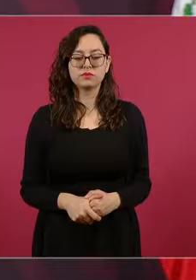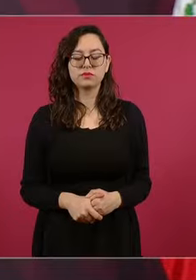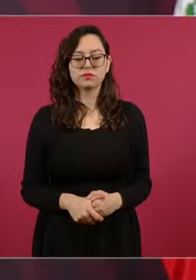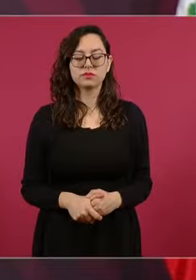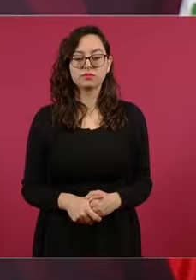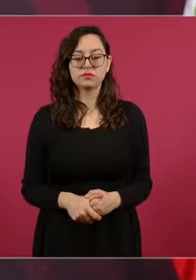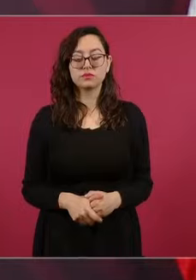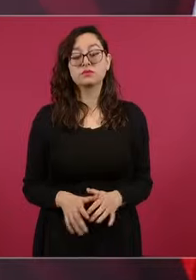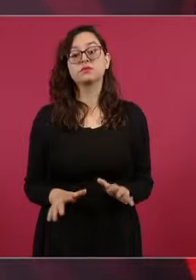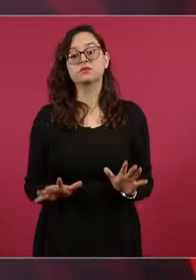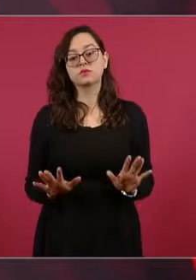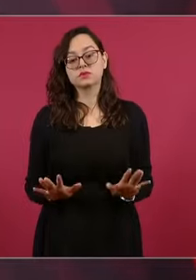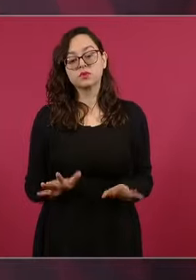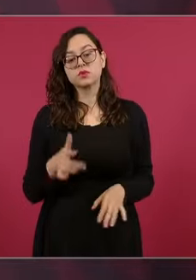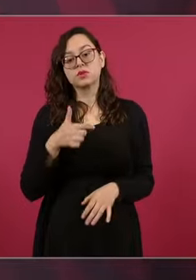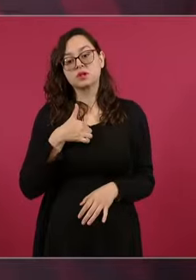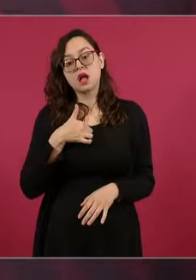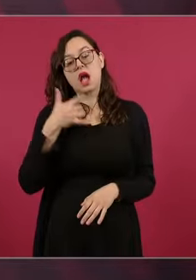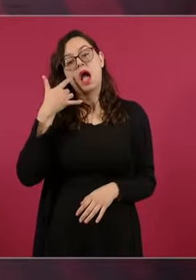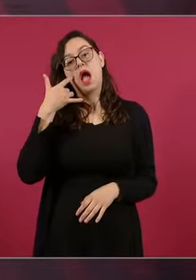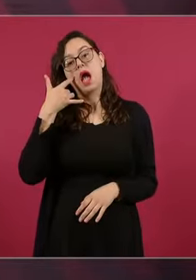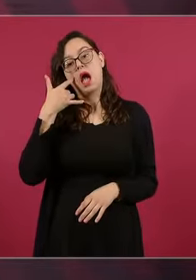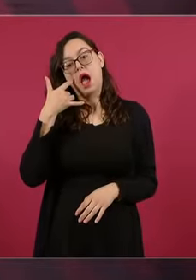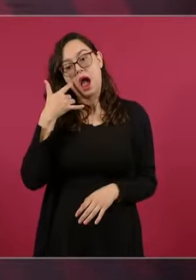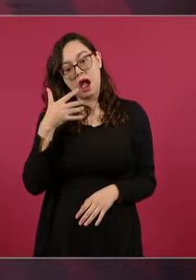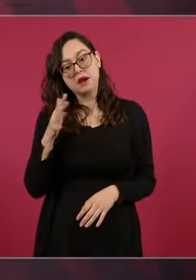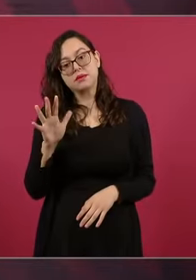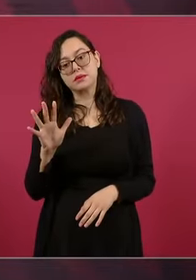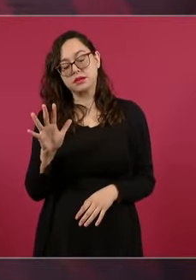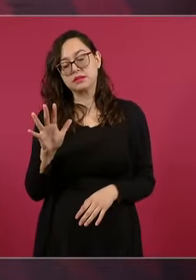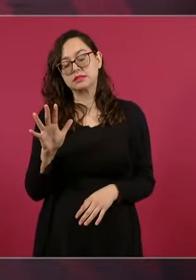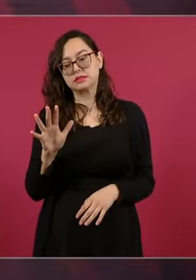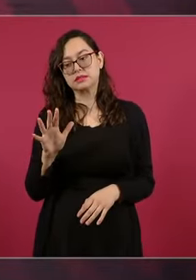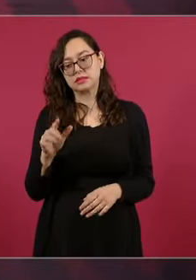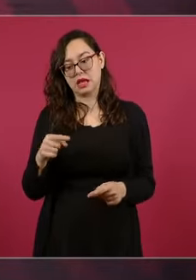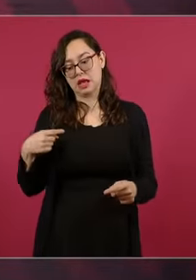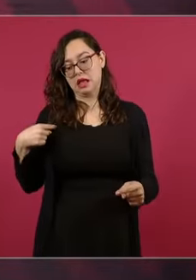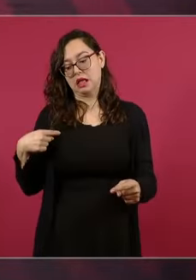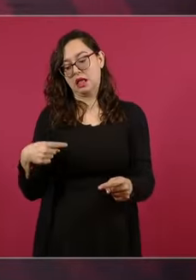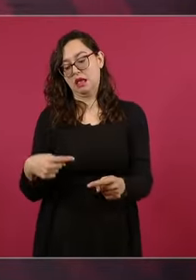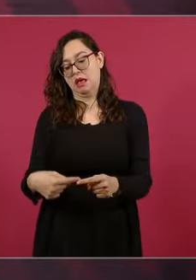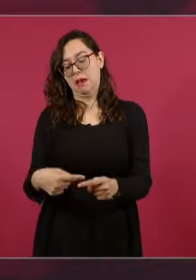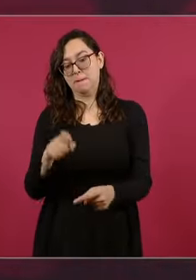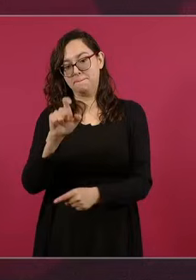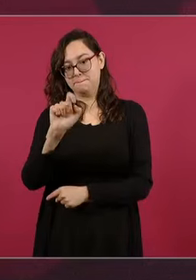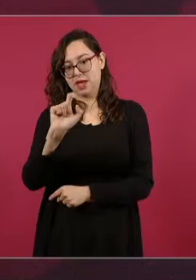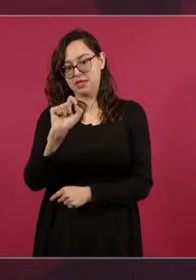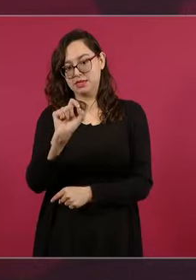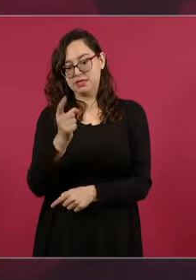voy a ver si puedo llegar al 21 de marzo, porque son 20 días,